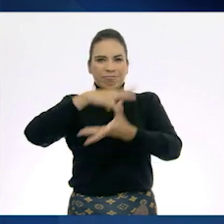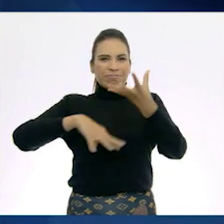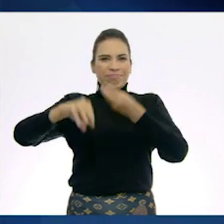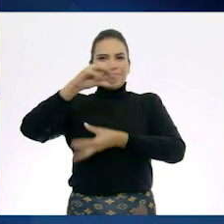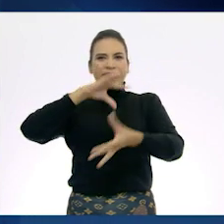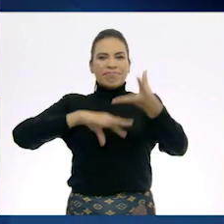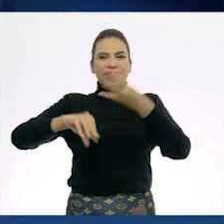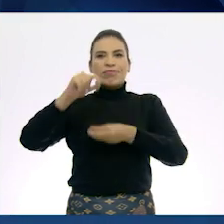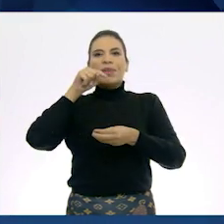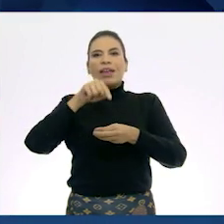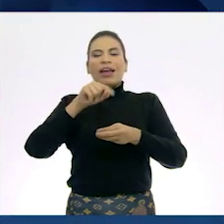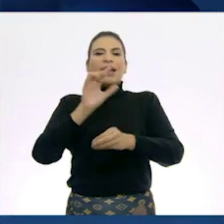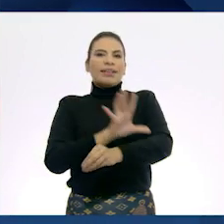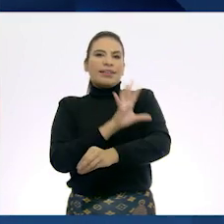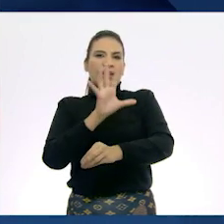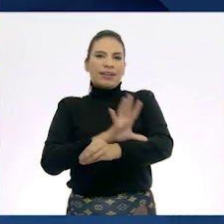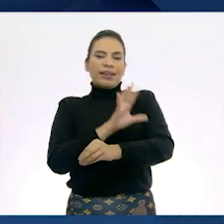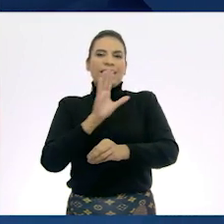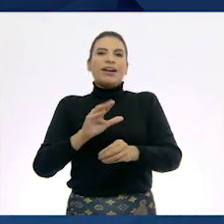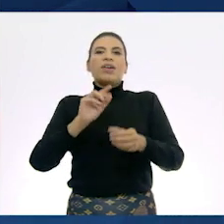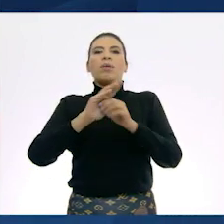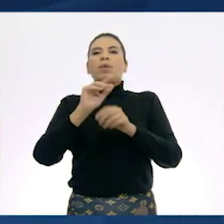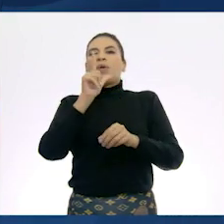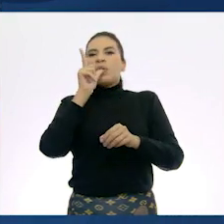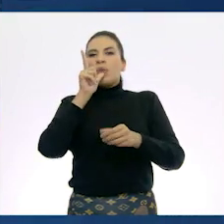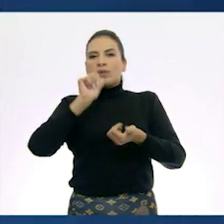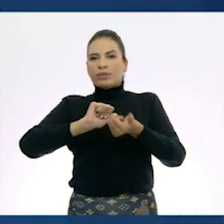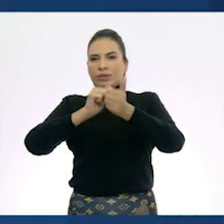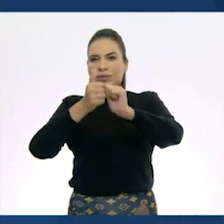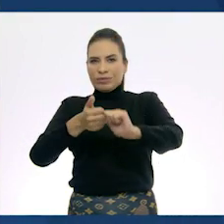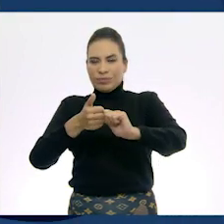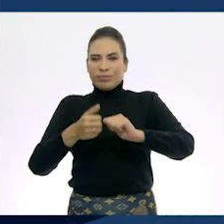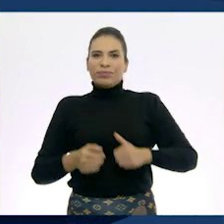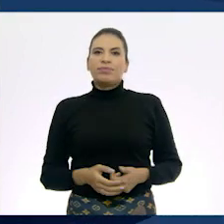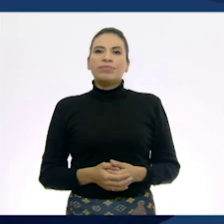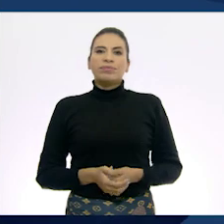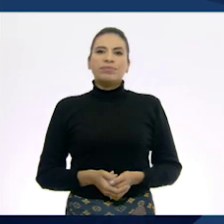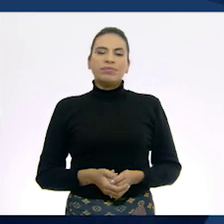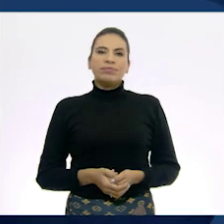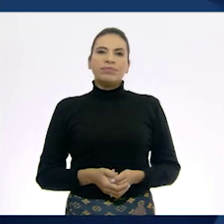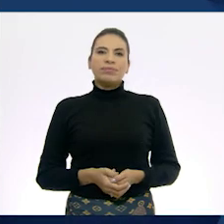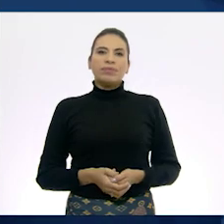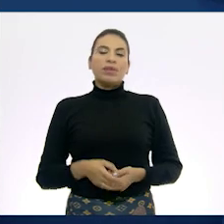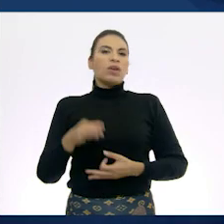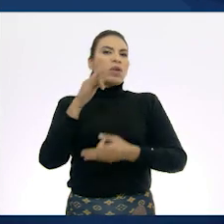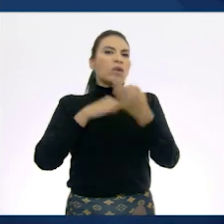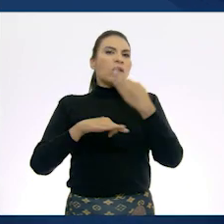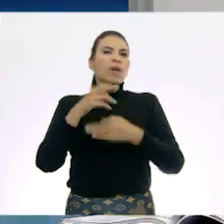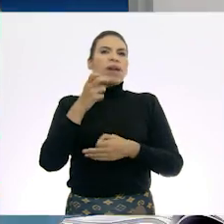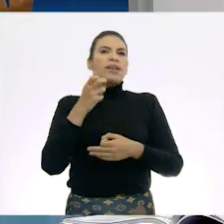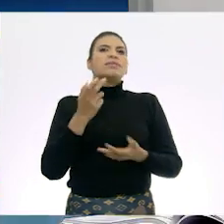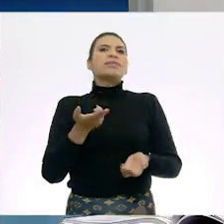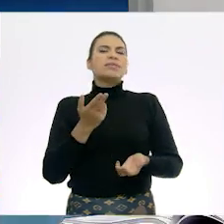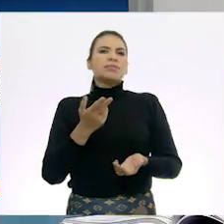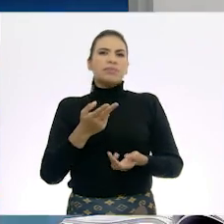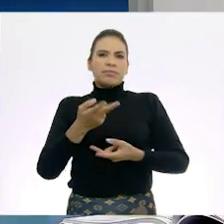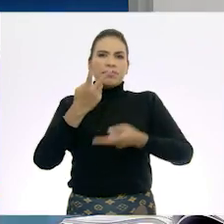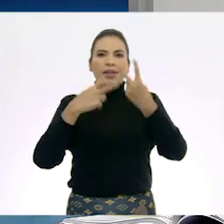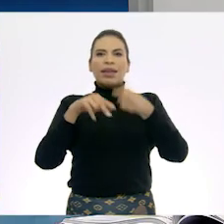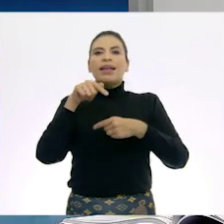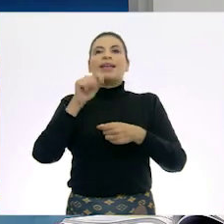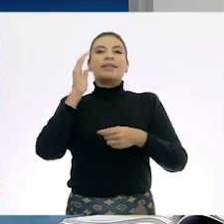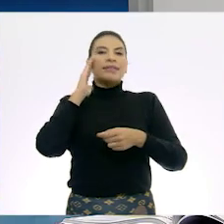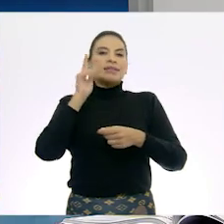precisamente a generar esta energía hidroeléctrica. Así es. Y todo esto pues ya sabemos que viene de